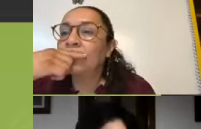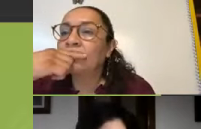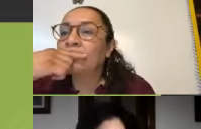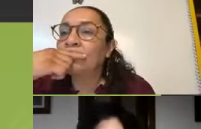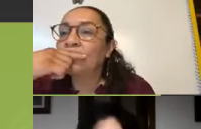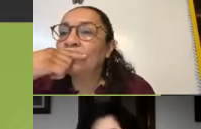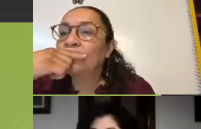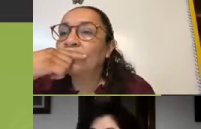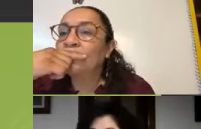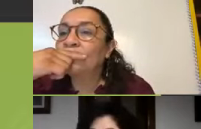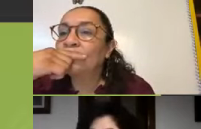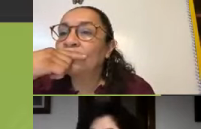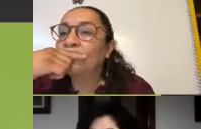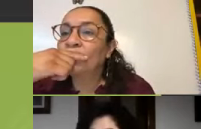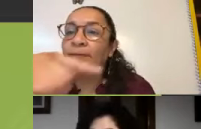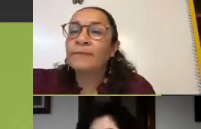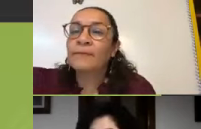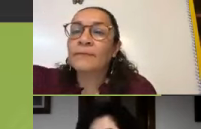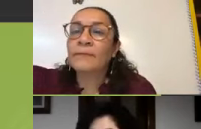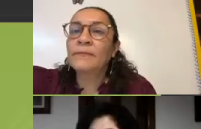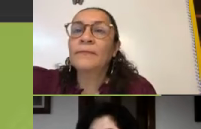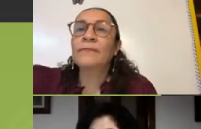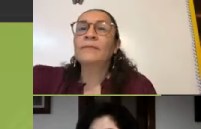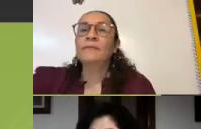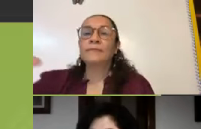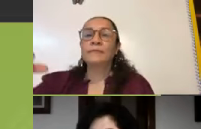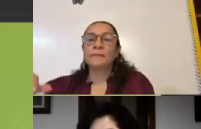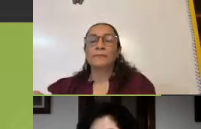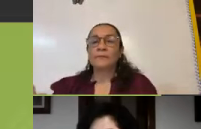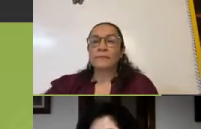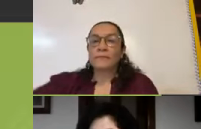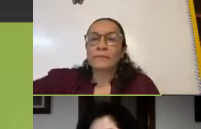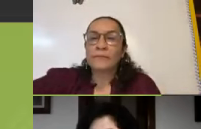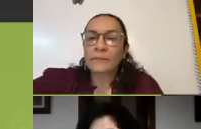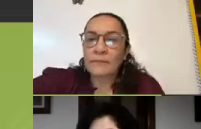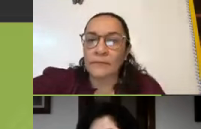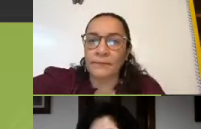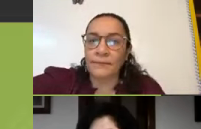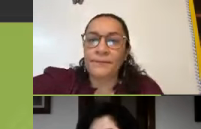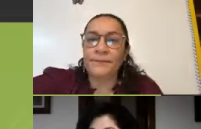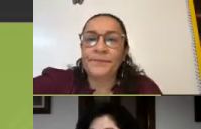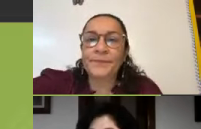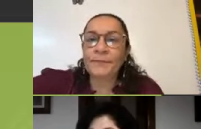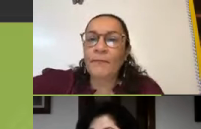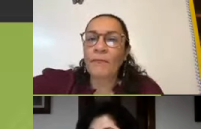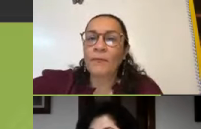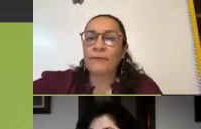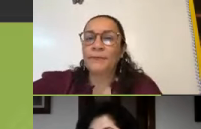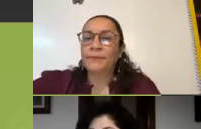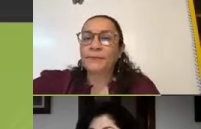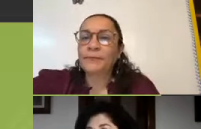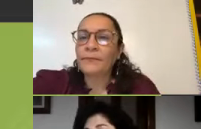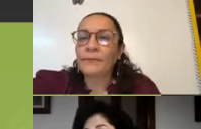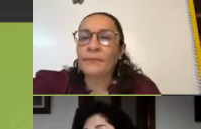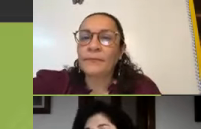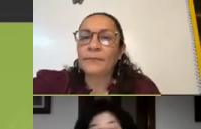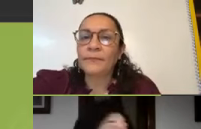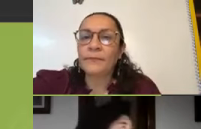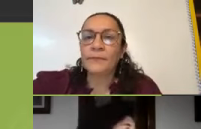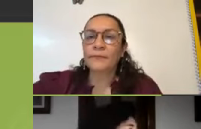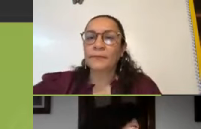de fortalecimiento de la hacienda pública y están planteadas con toda responsabilidad, en aras de dar seguridad jurídica y